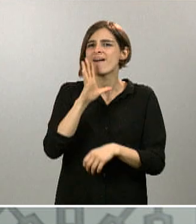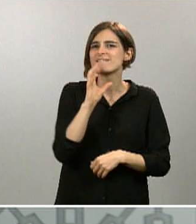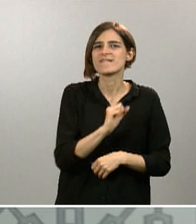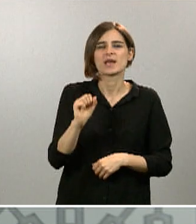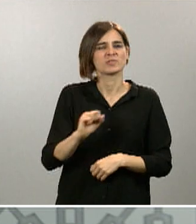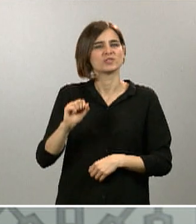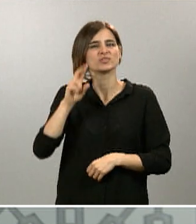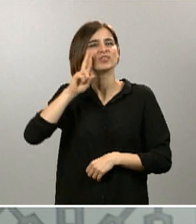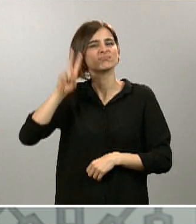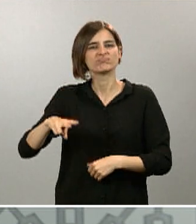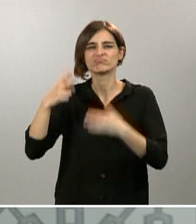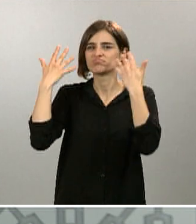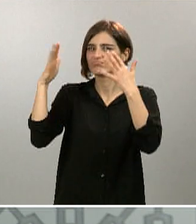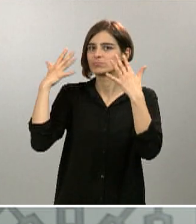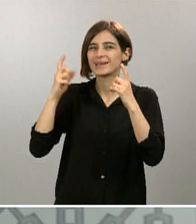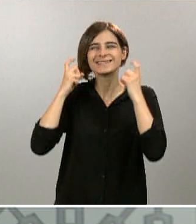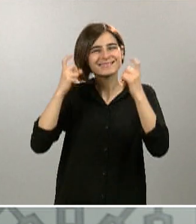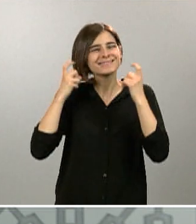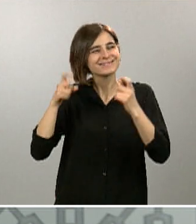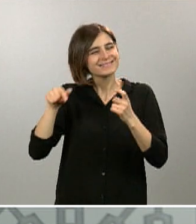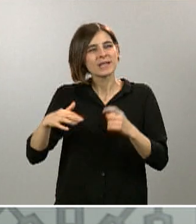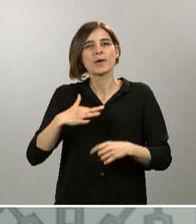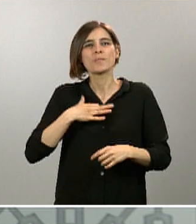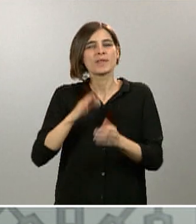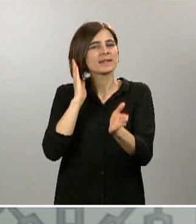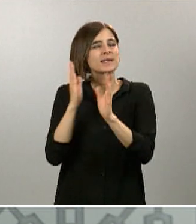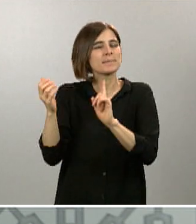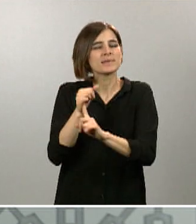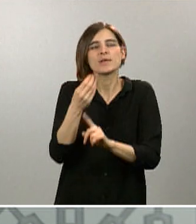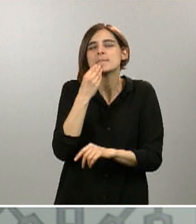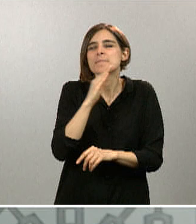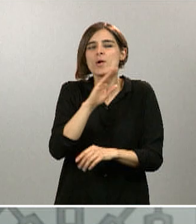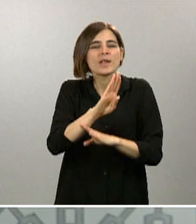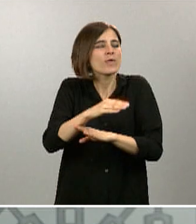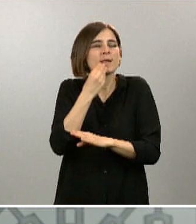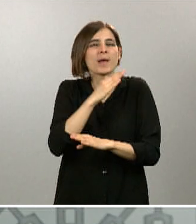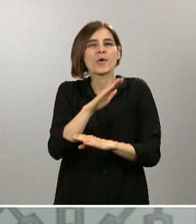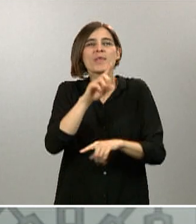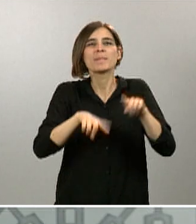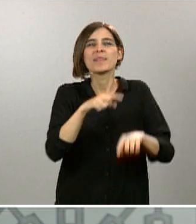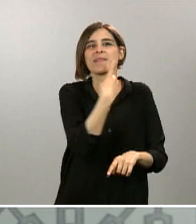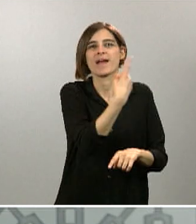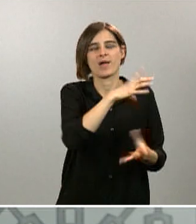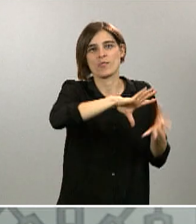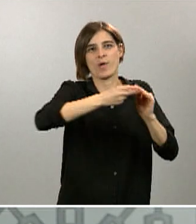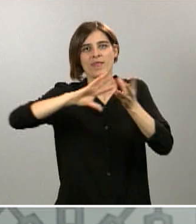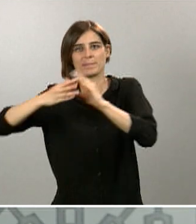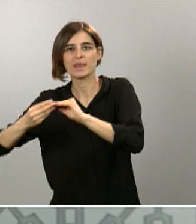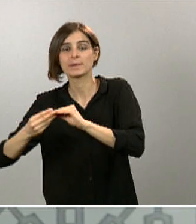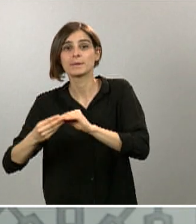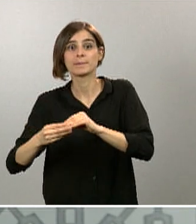encontrar el mejor tratamiento y el mejor cuidado específico para cada uno de los afectados. Y para todos aquellos que están